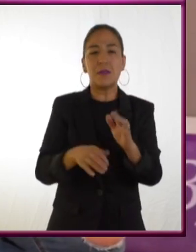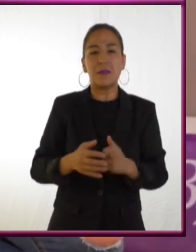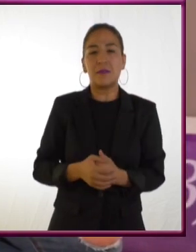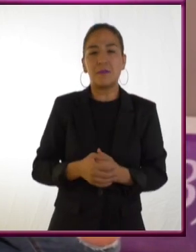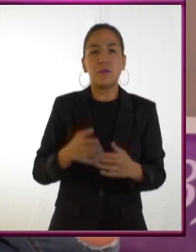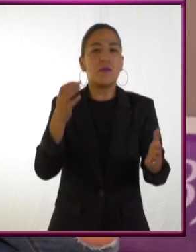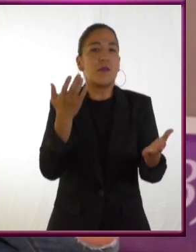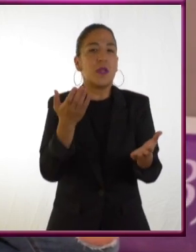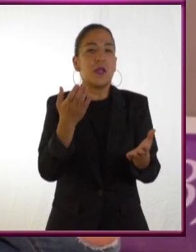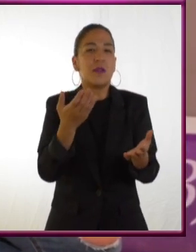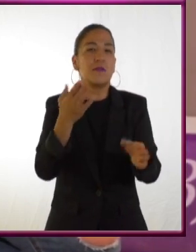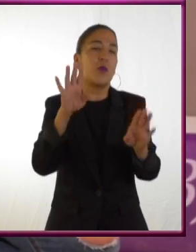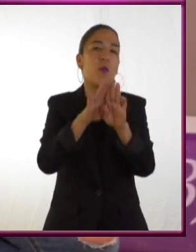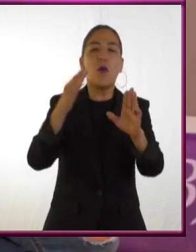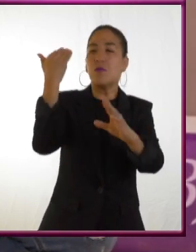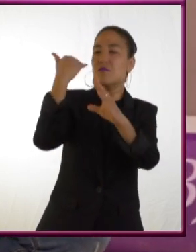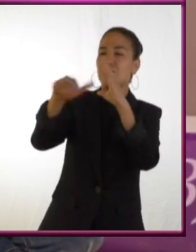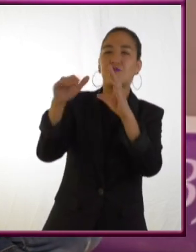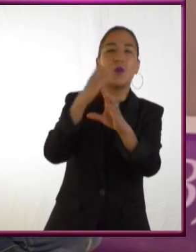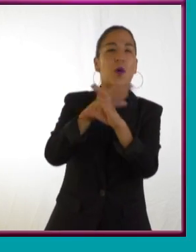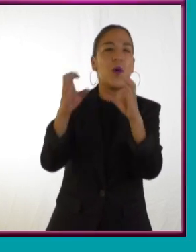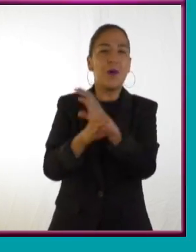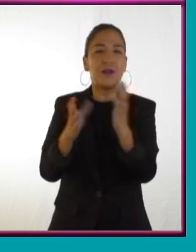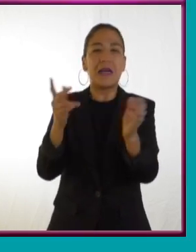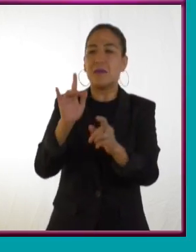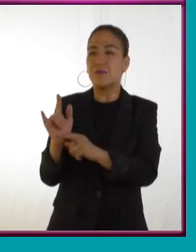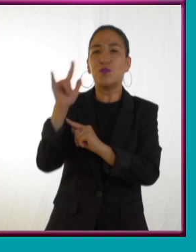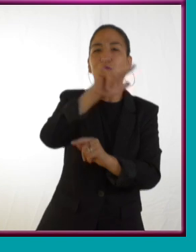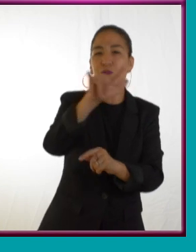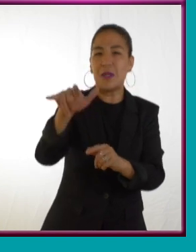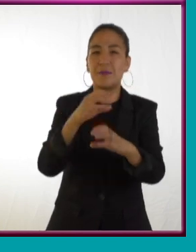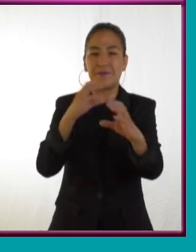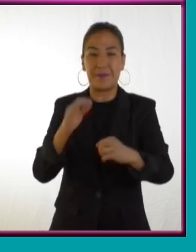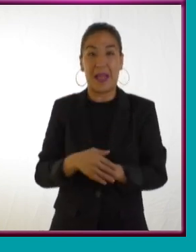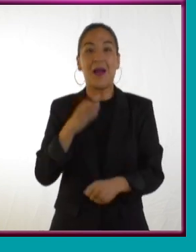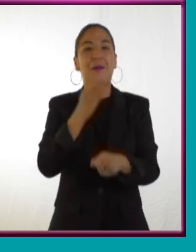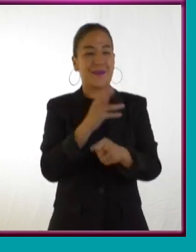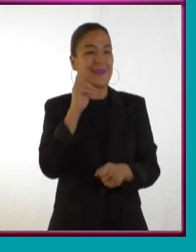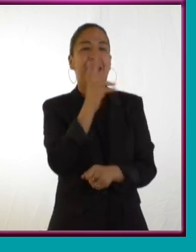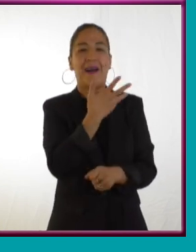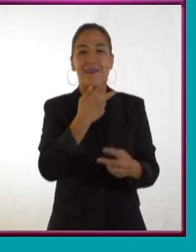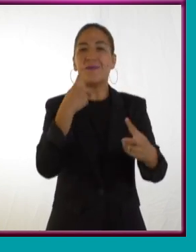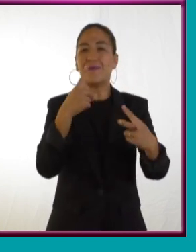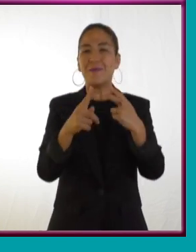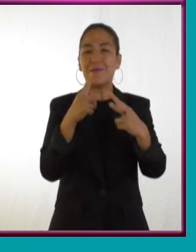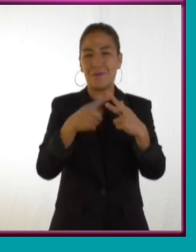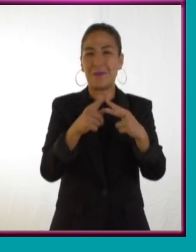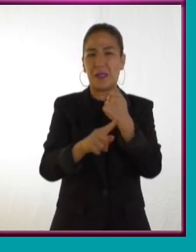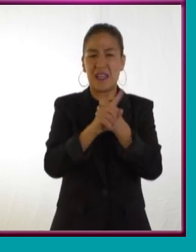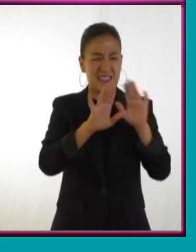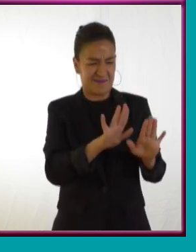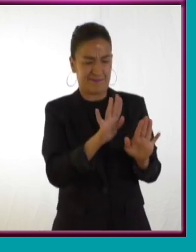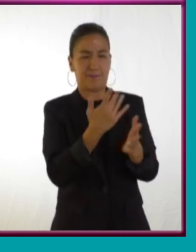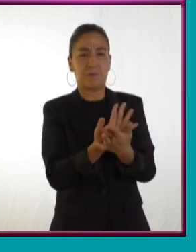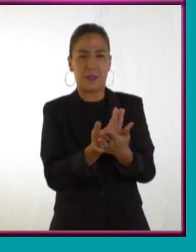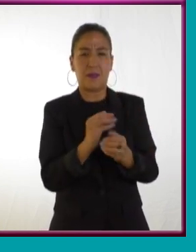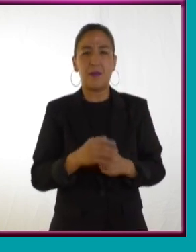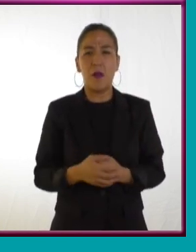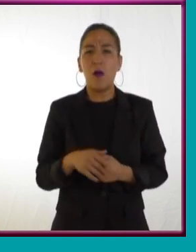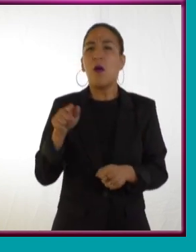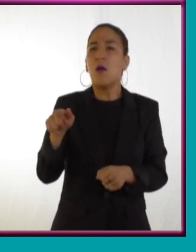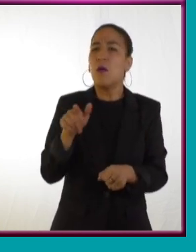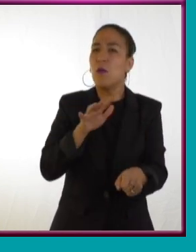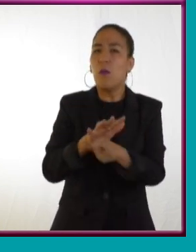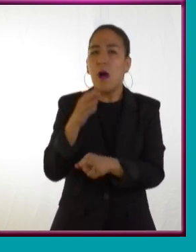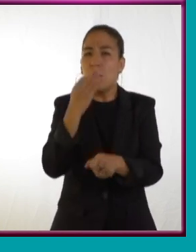por ejemplo, paquetes del correo, ¿no? Por cierto, ya encontré más problemas. Mira, A ver, espérate. Pero la pregunta